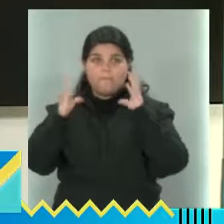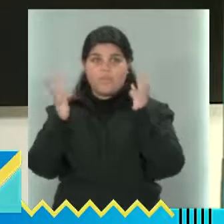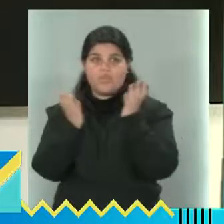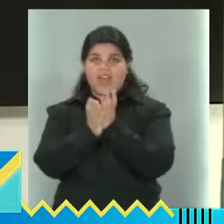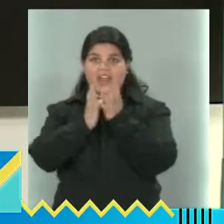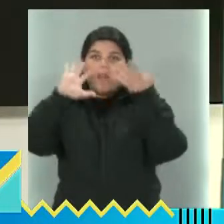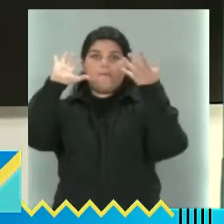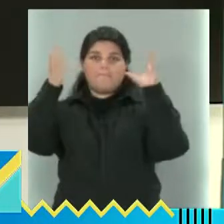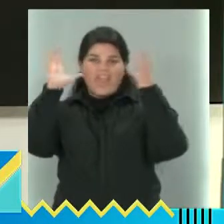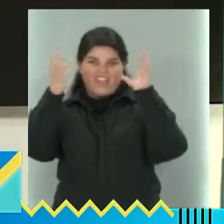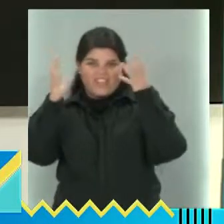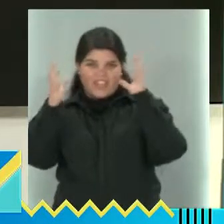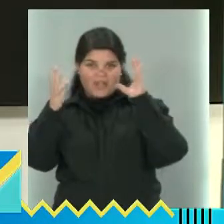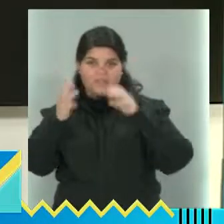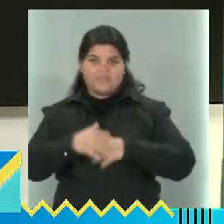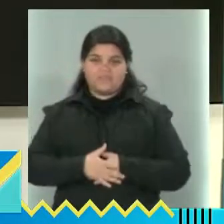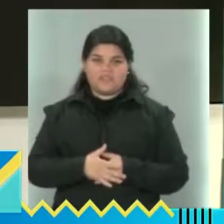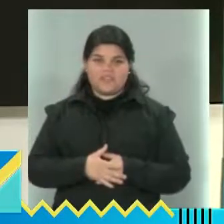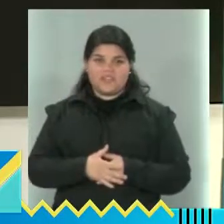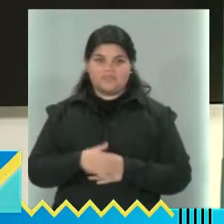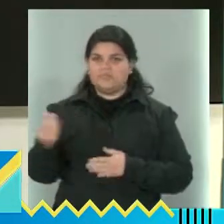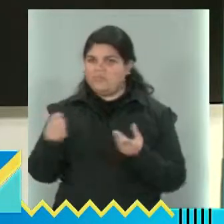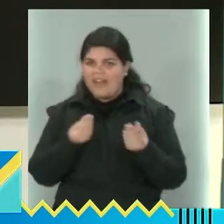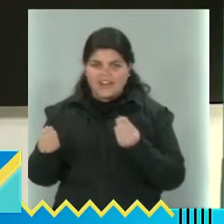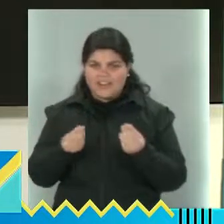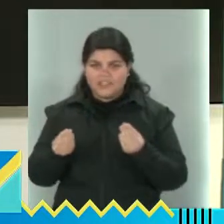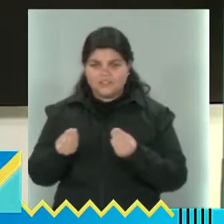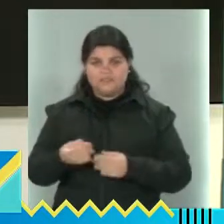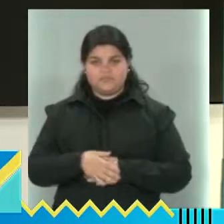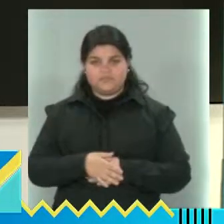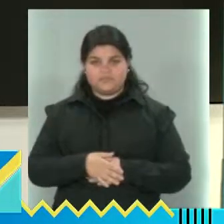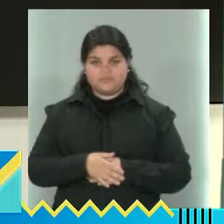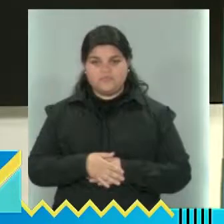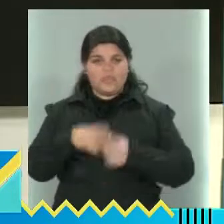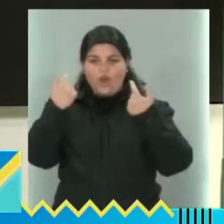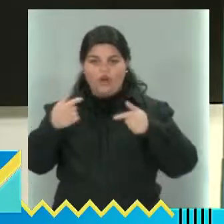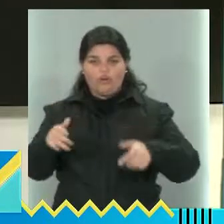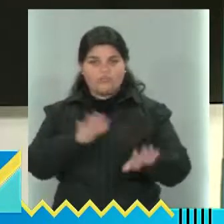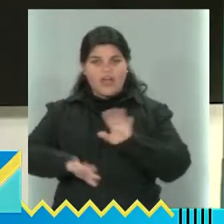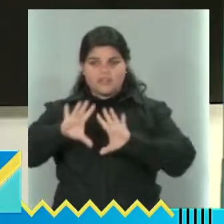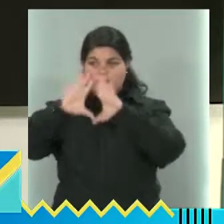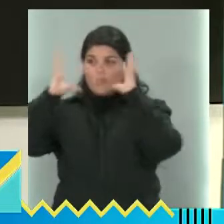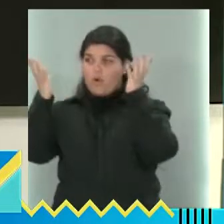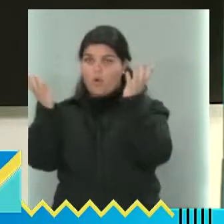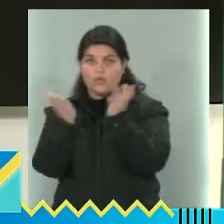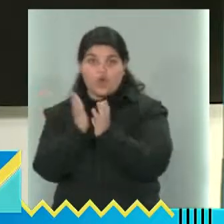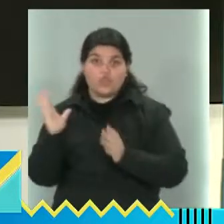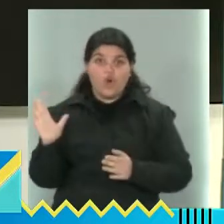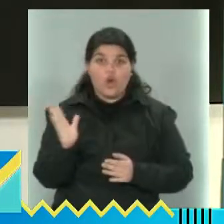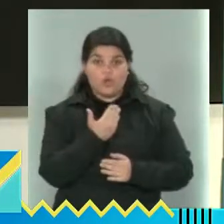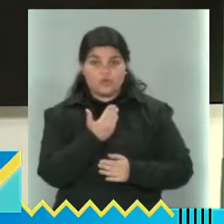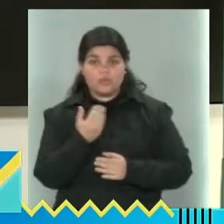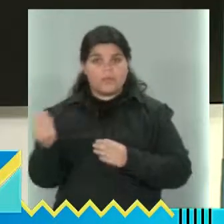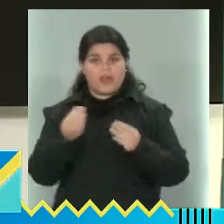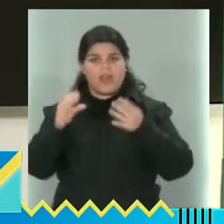Ambiente, Día Mundial del Medio Ambiente, justamente para, bueno, concientizar, para generar actividades a nivel mundial que hagan, bueno, que el